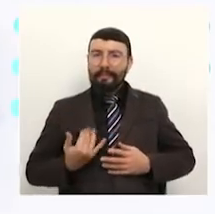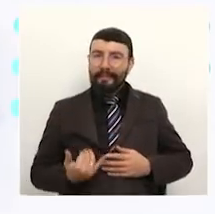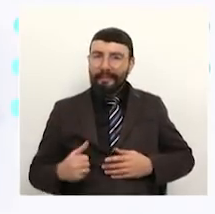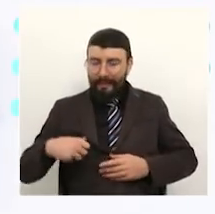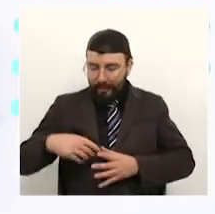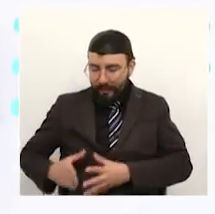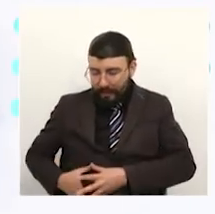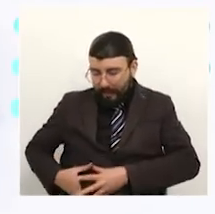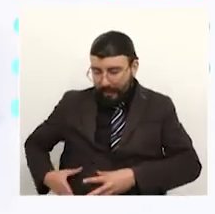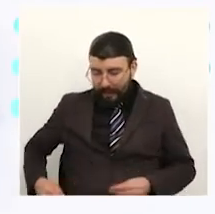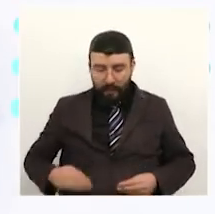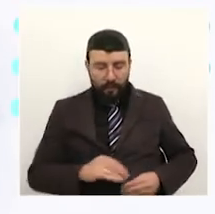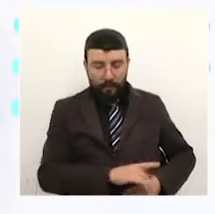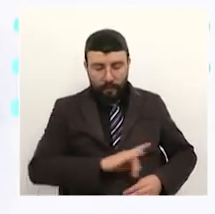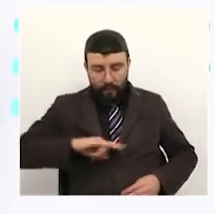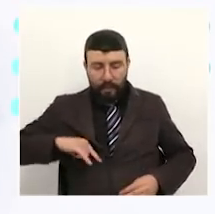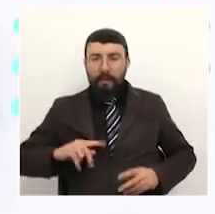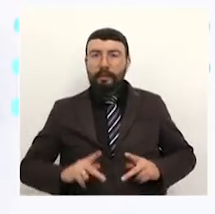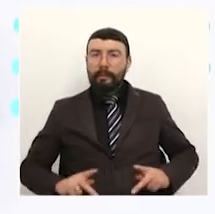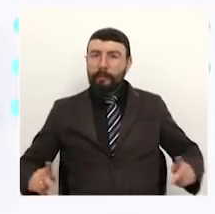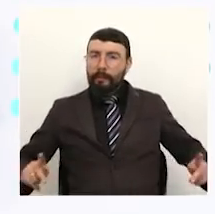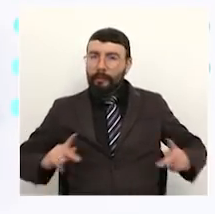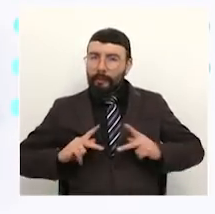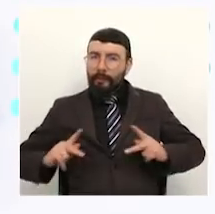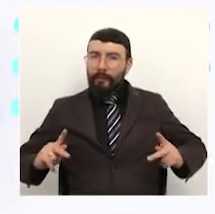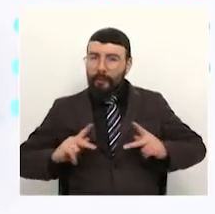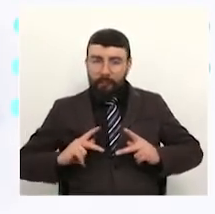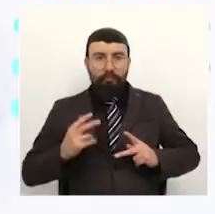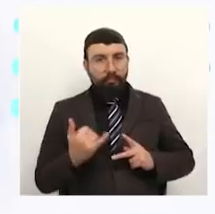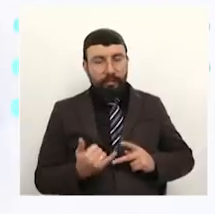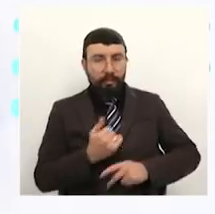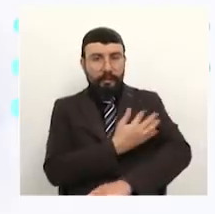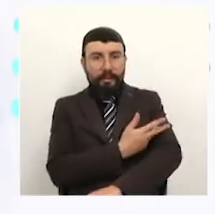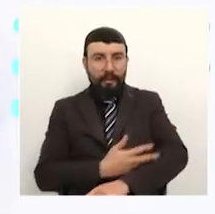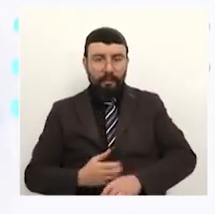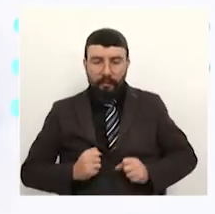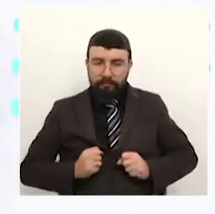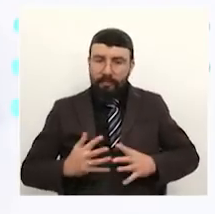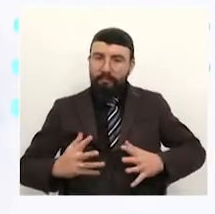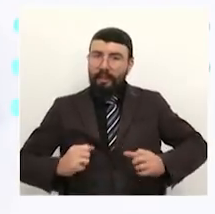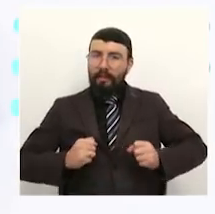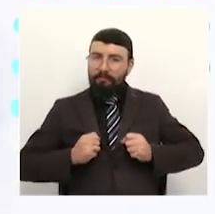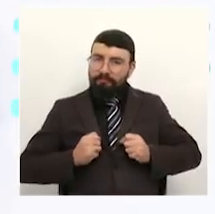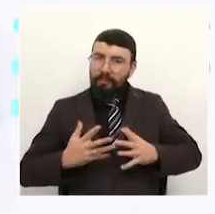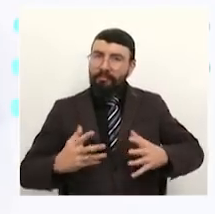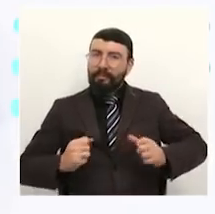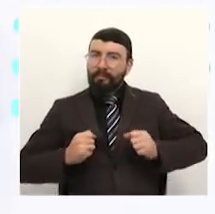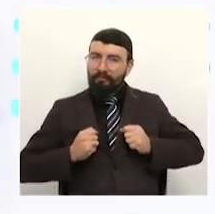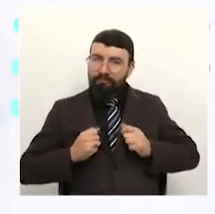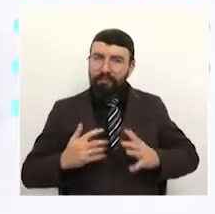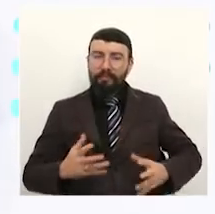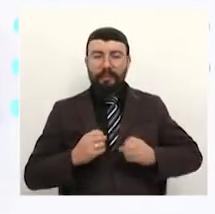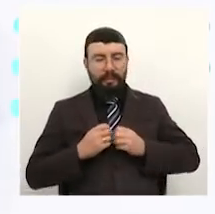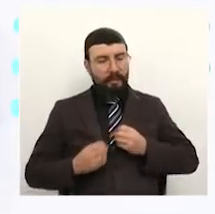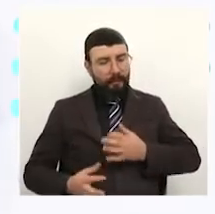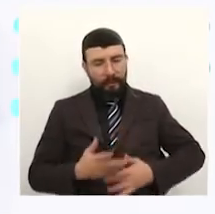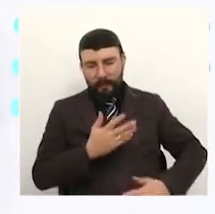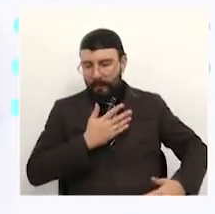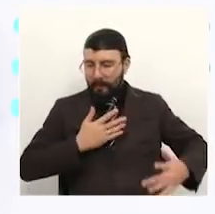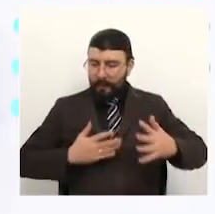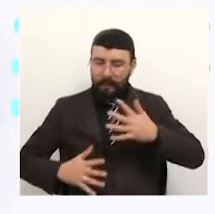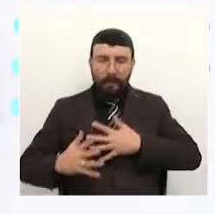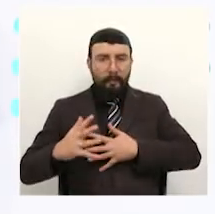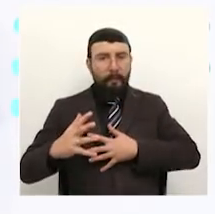hígado y demás y produce una vasodilatación cuando uno hace un enema entonces esa vasodilatación hace que todo un proceso una cascada